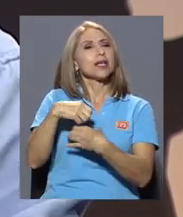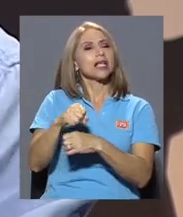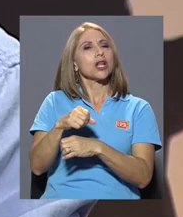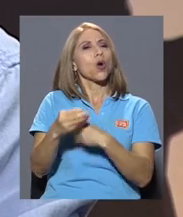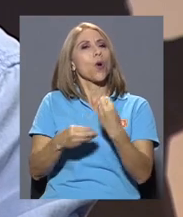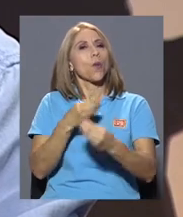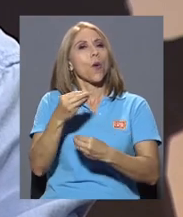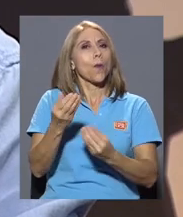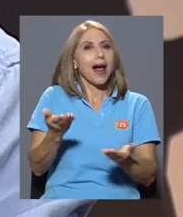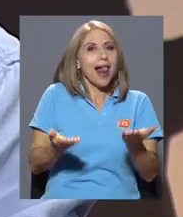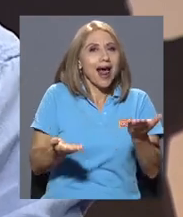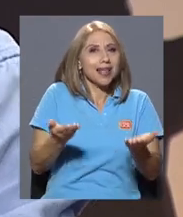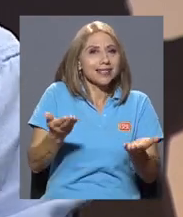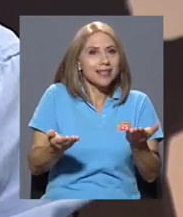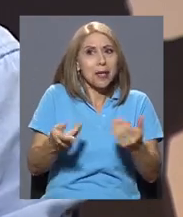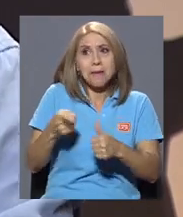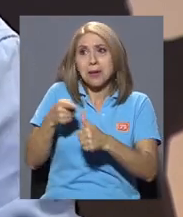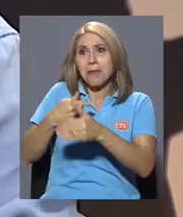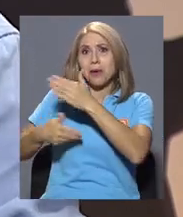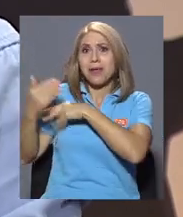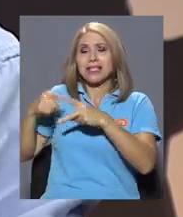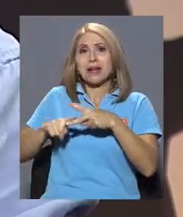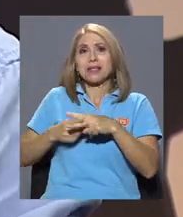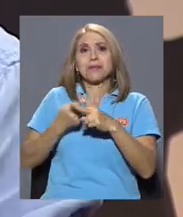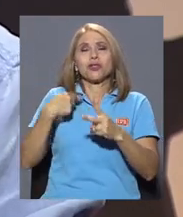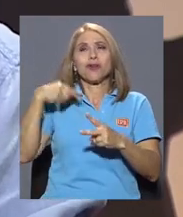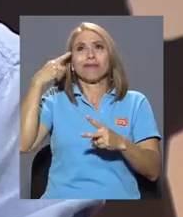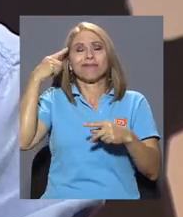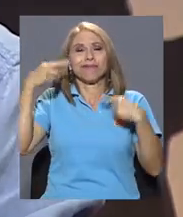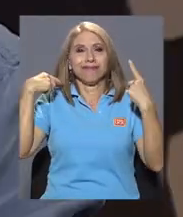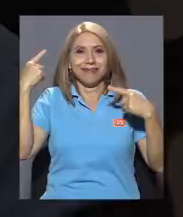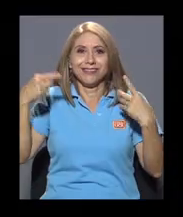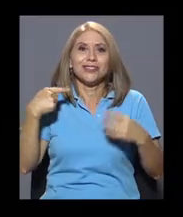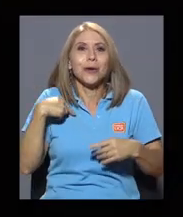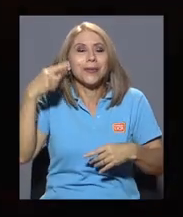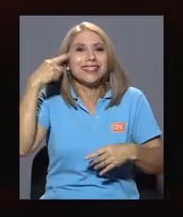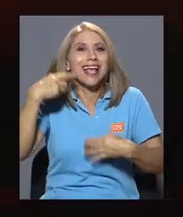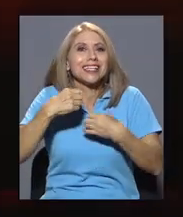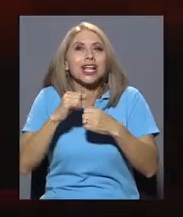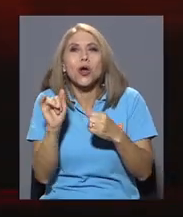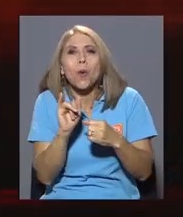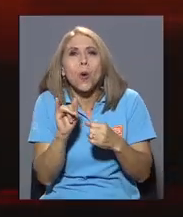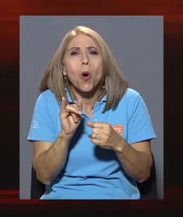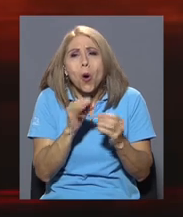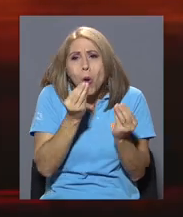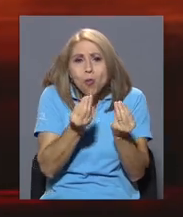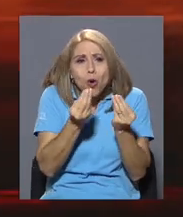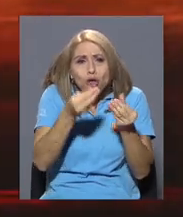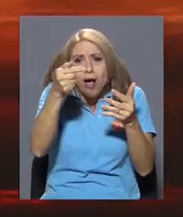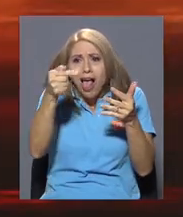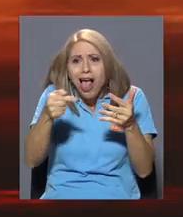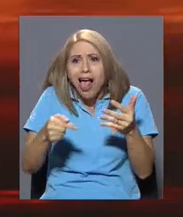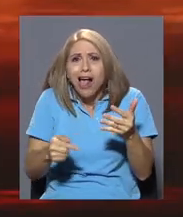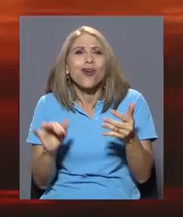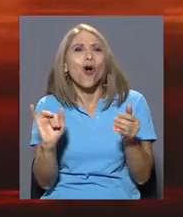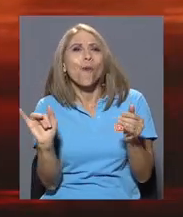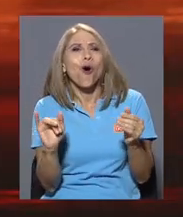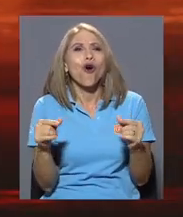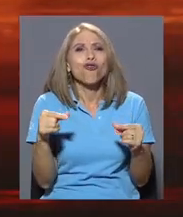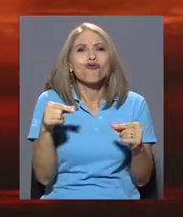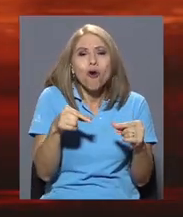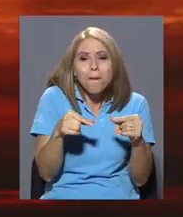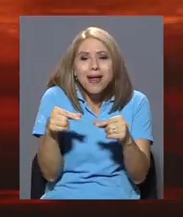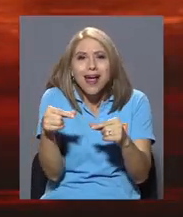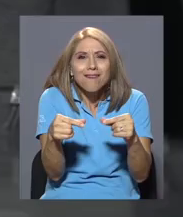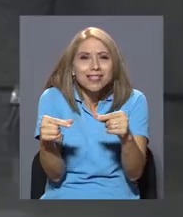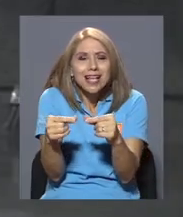me iba volver lo quito e iba a armar una especie de rompecabezas un montón de historias un montón de pedazos